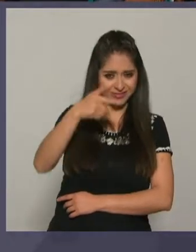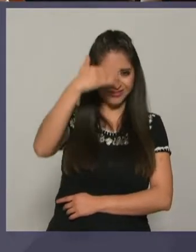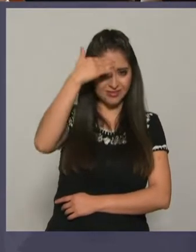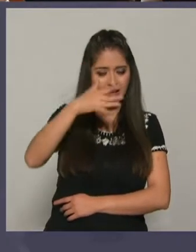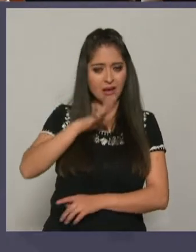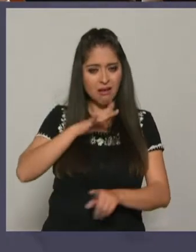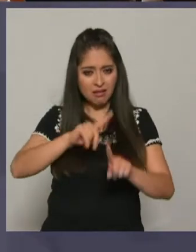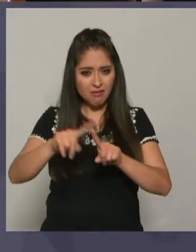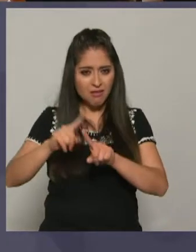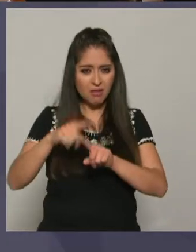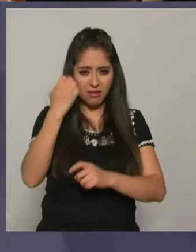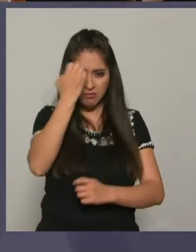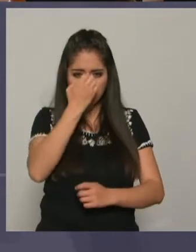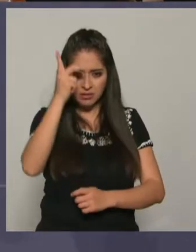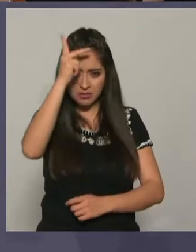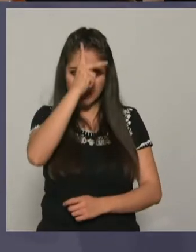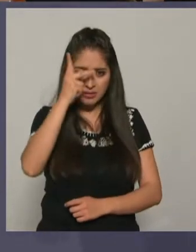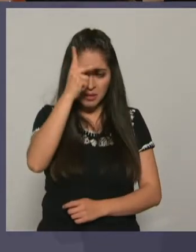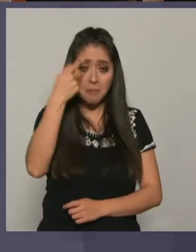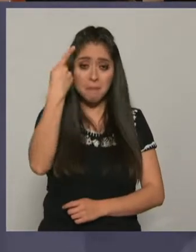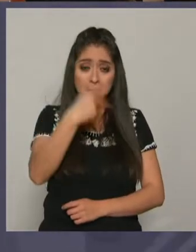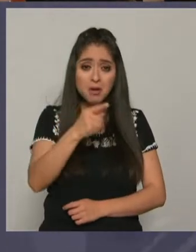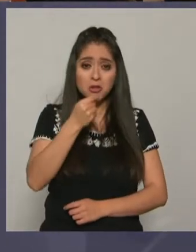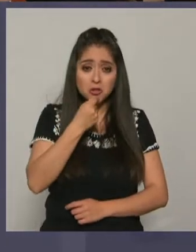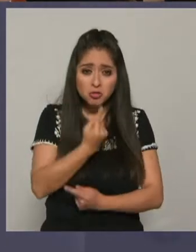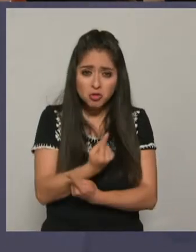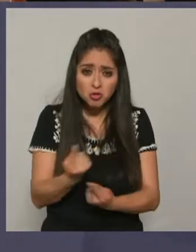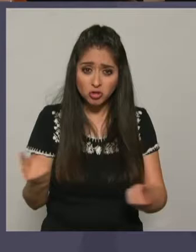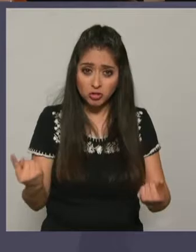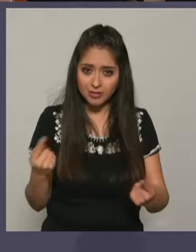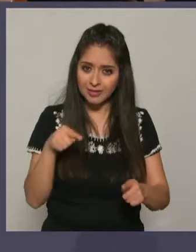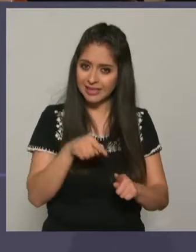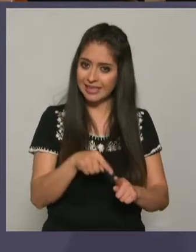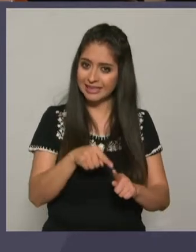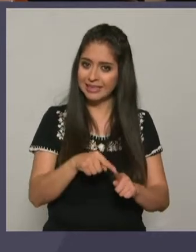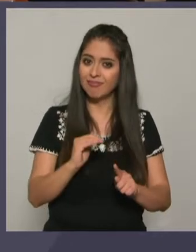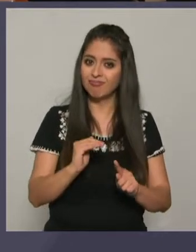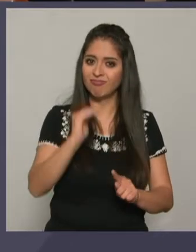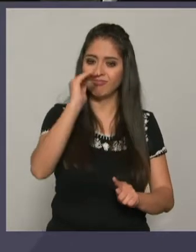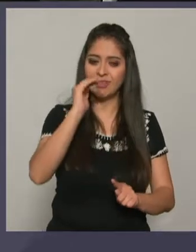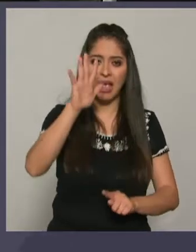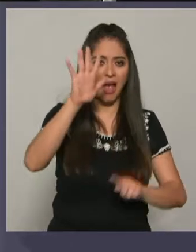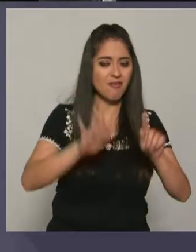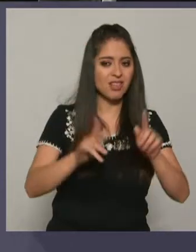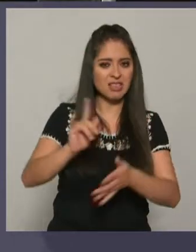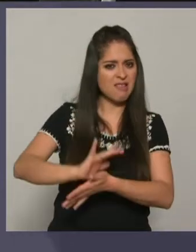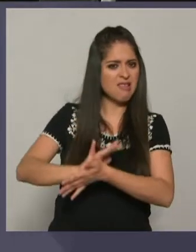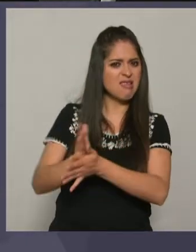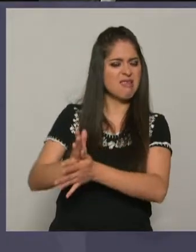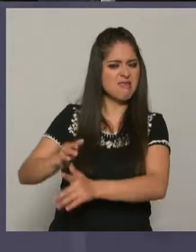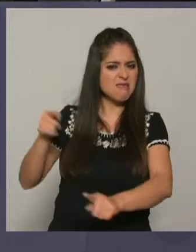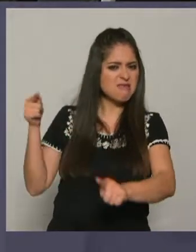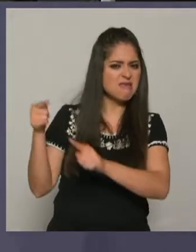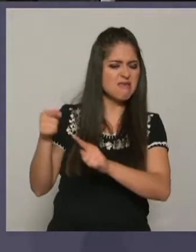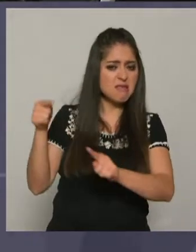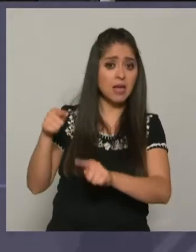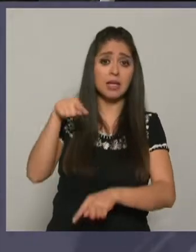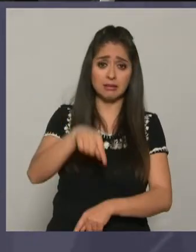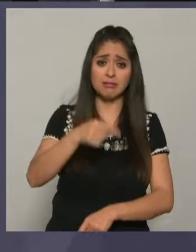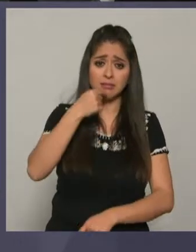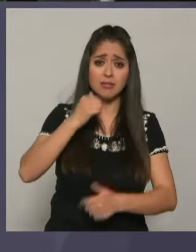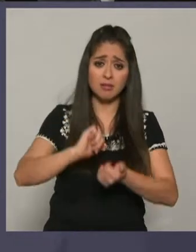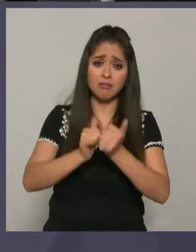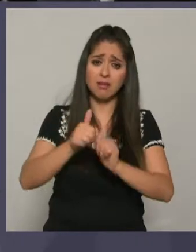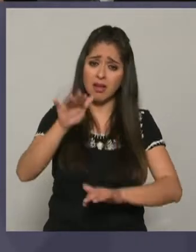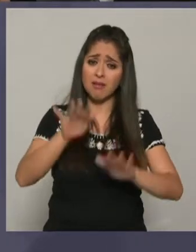conocido, que la etapa justamente de la niñez es la más cruel. Y es en donde se marca a los niños desde chiquitos con ese tipo de